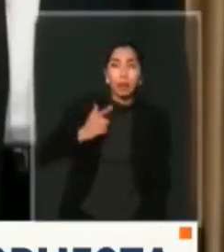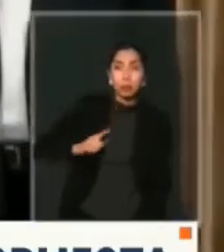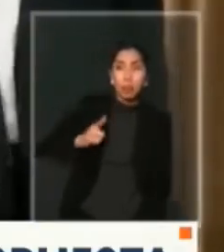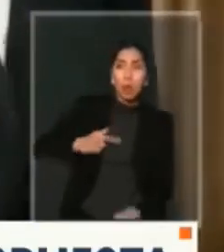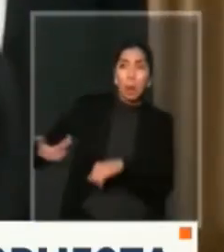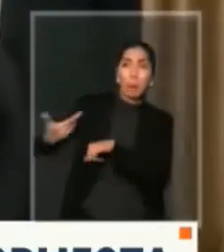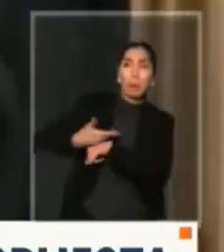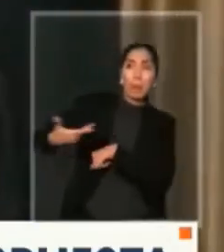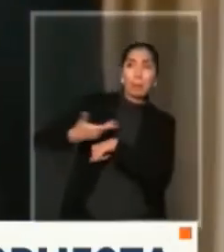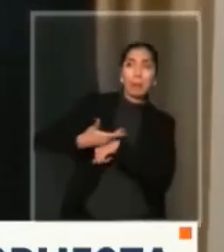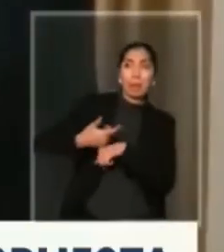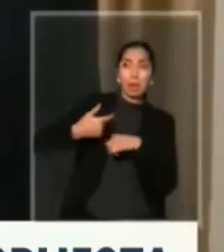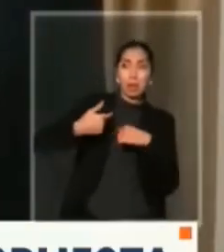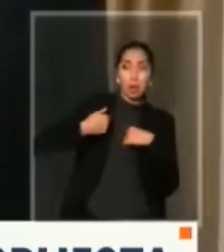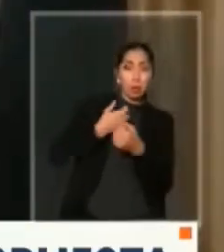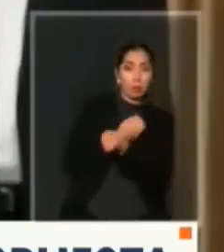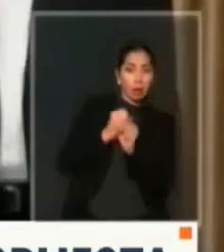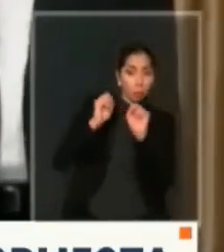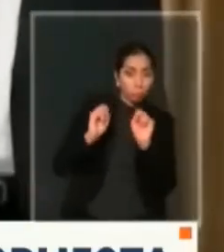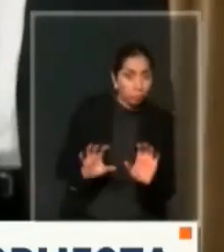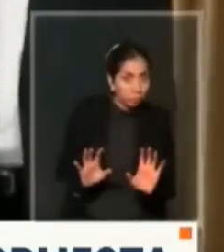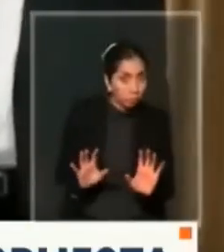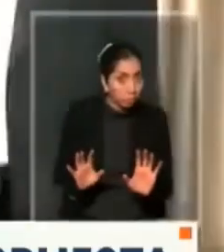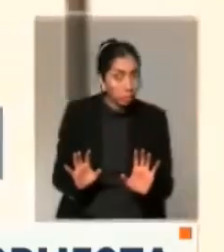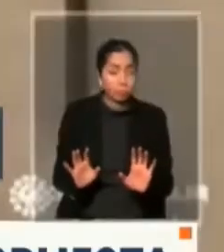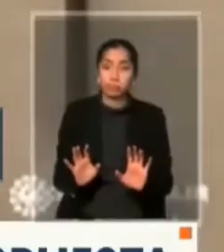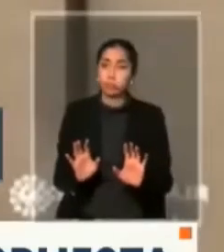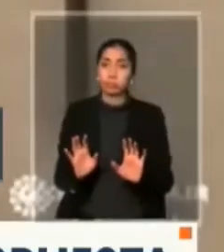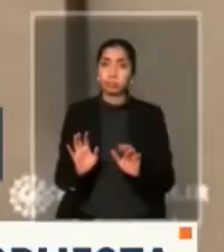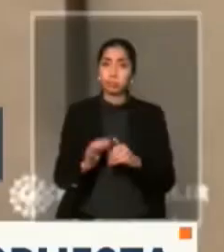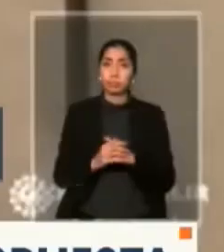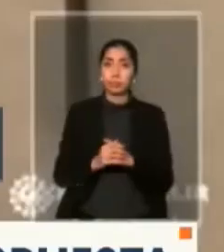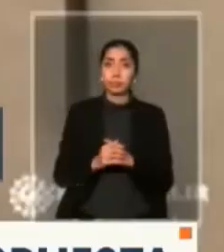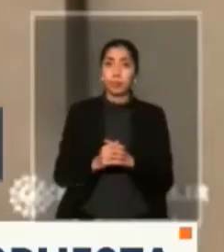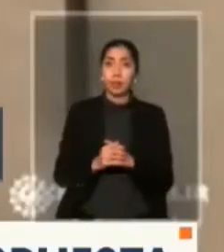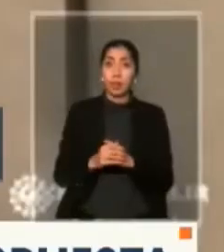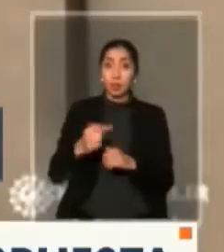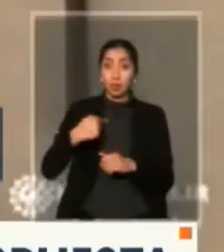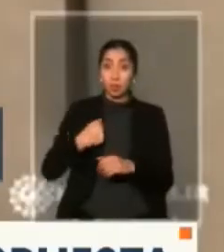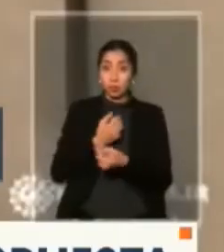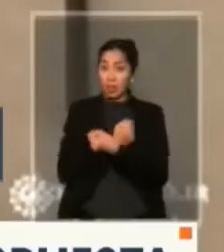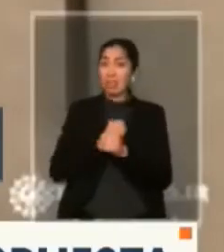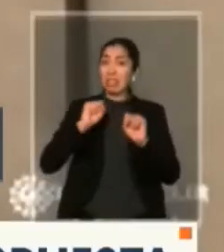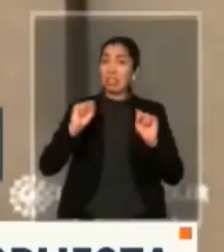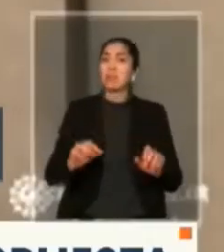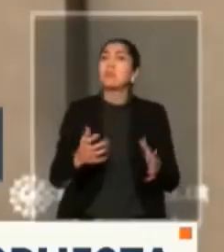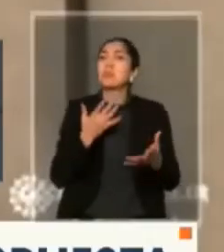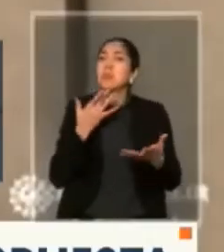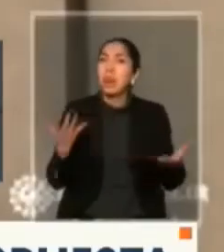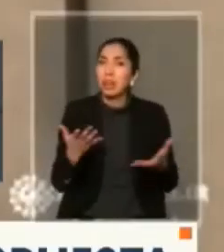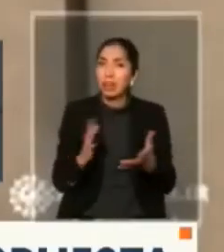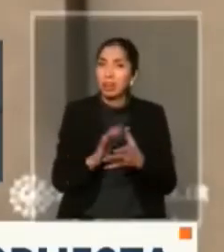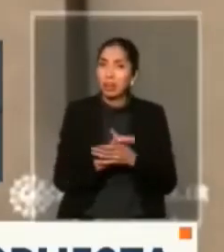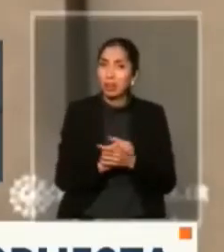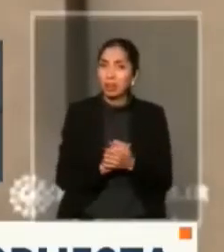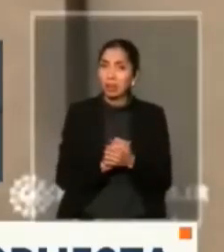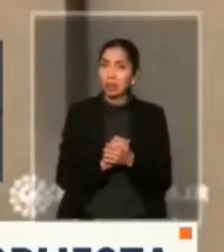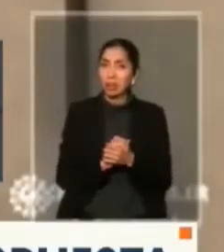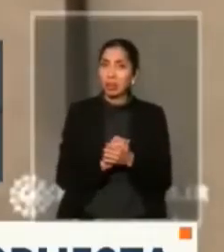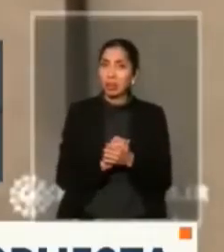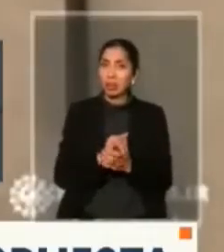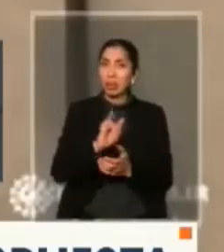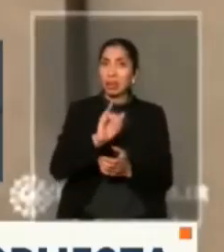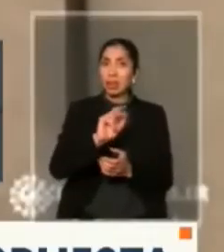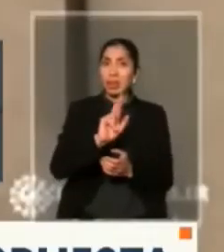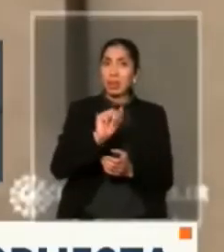todos los dirigentes persas siempre estuvo presente un diseño y proyección en la región con